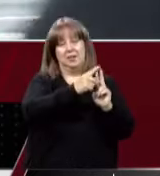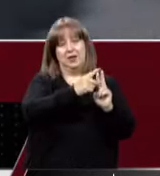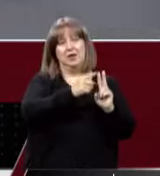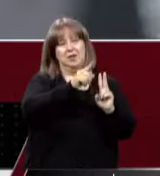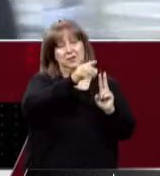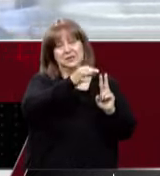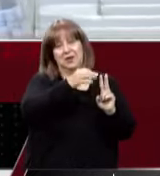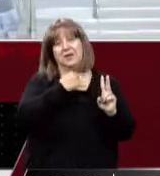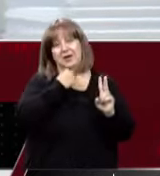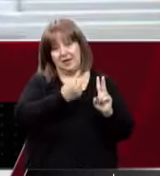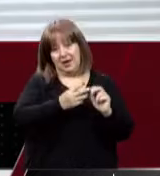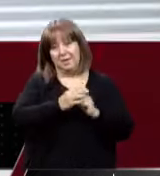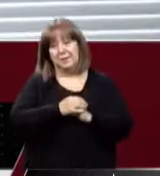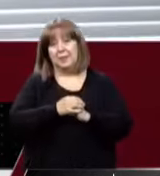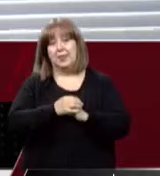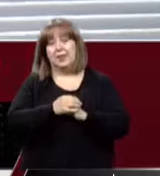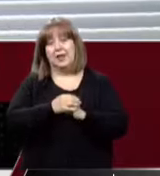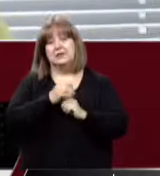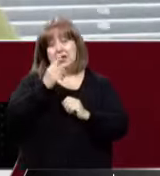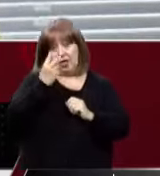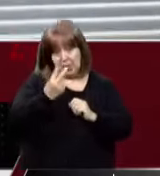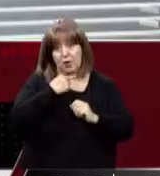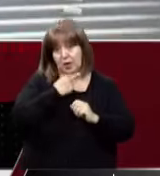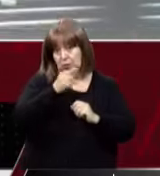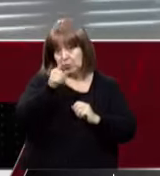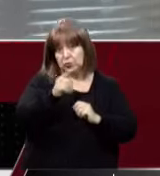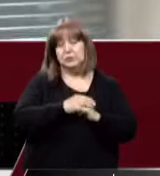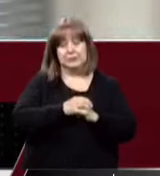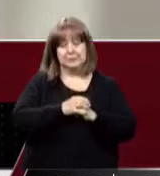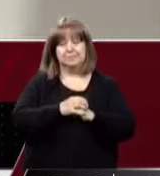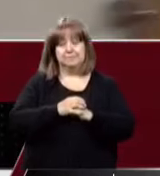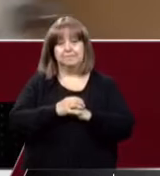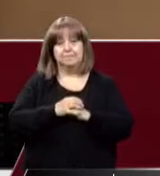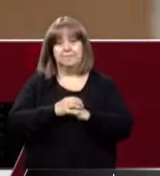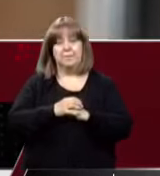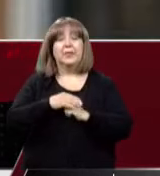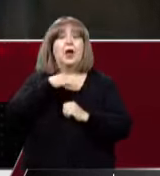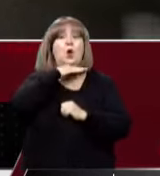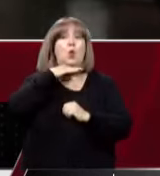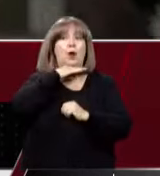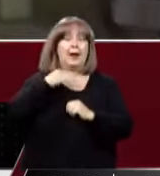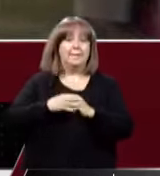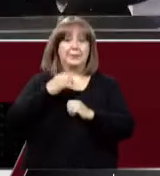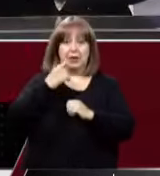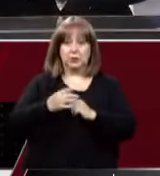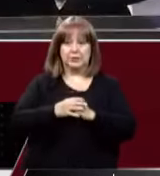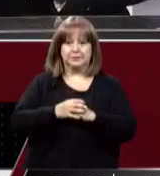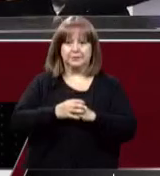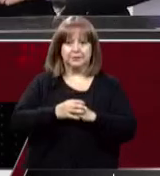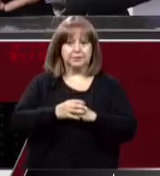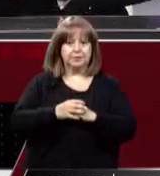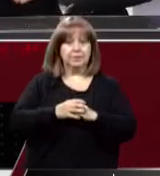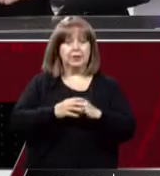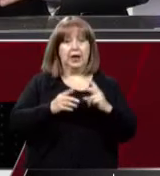era, que ella era su hija. Tenías dos hijos con Rolando. Sí, Julián, te escucho. Iba a preguntar otra cosa, pero entonces